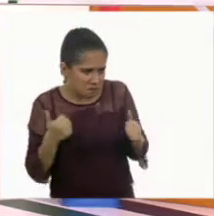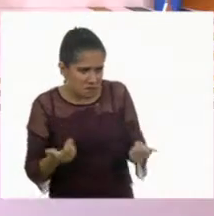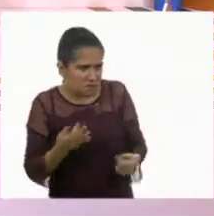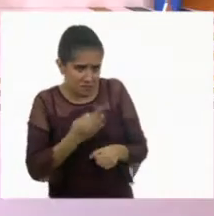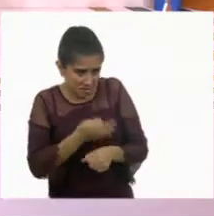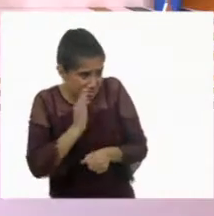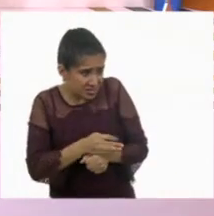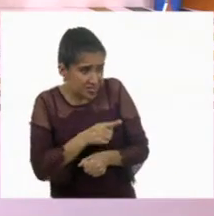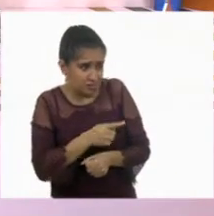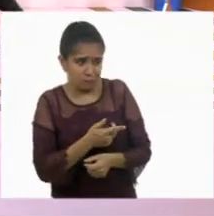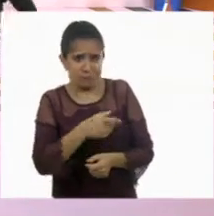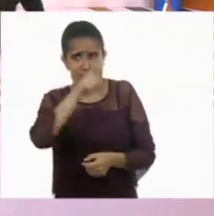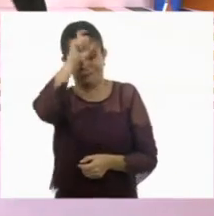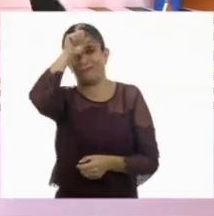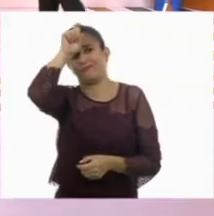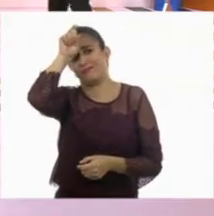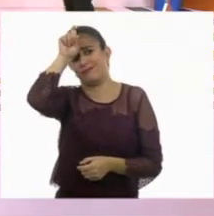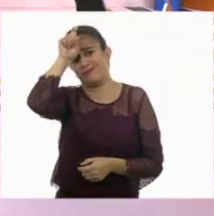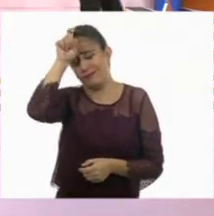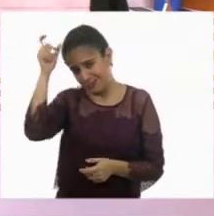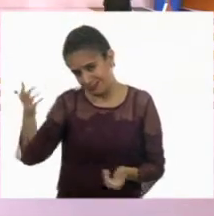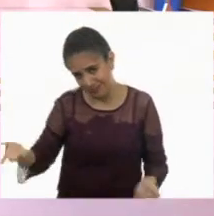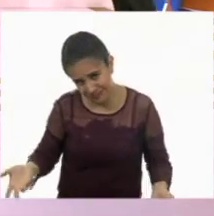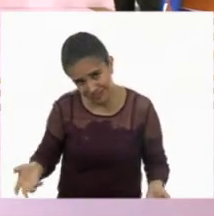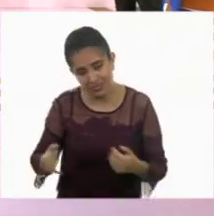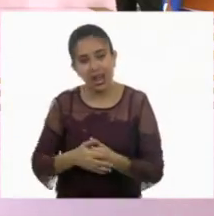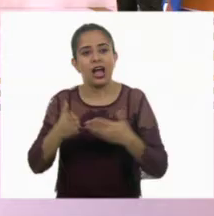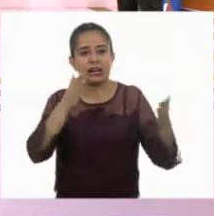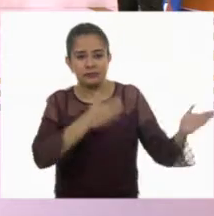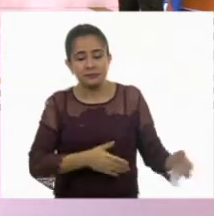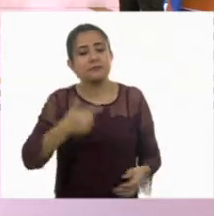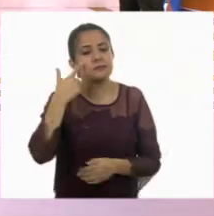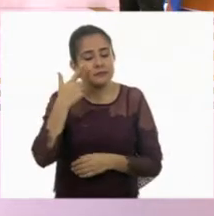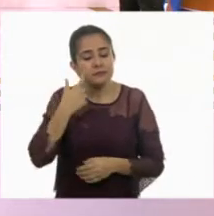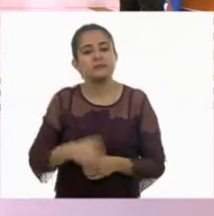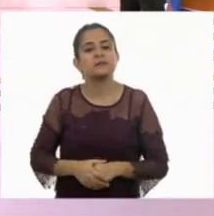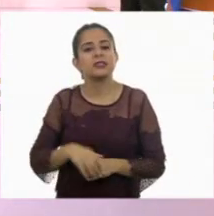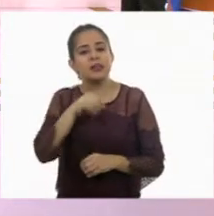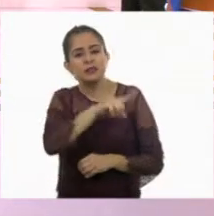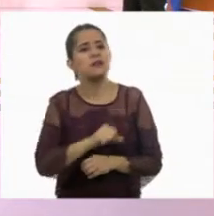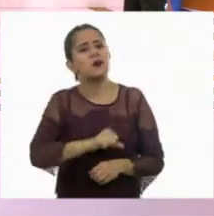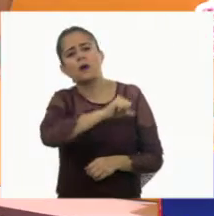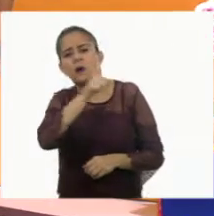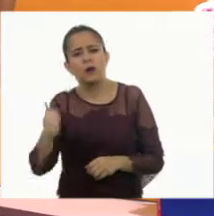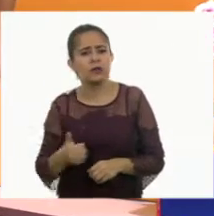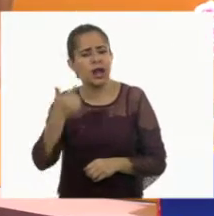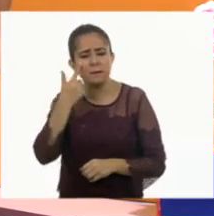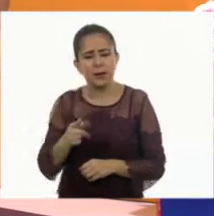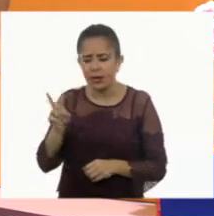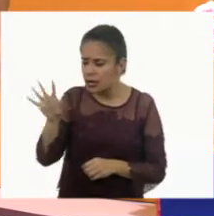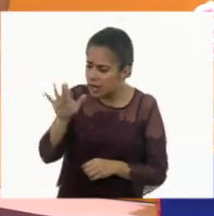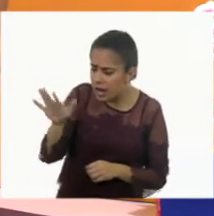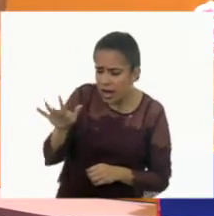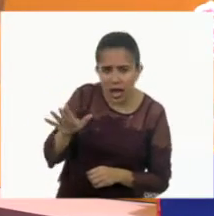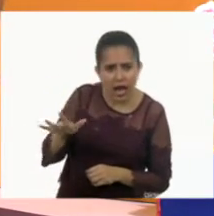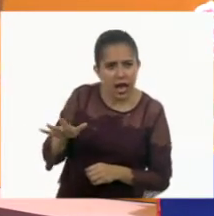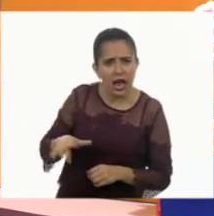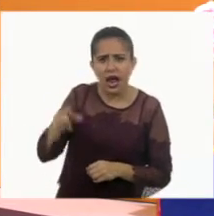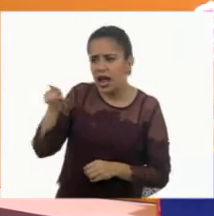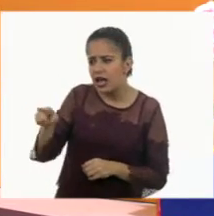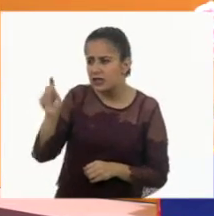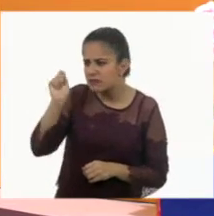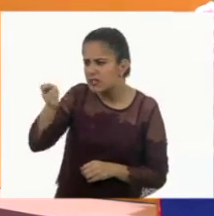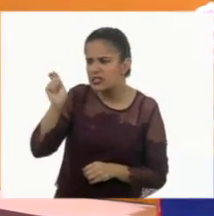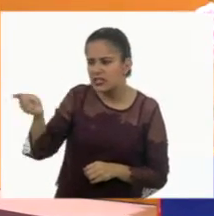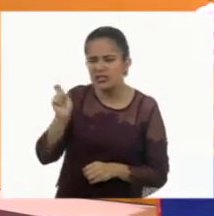si ya entendimos o tú tienes alguna otra idea? A ver, analiza si tienes alguna otra característica que quieras decir de los